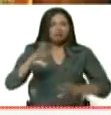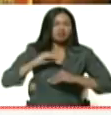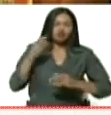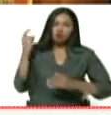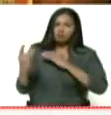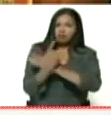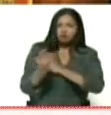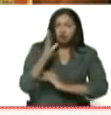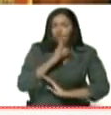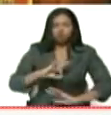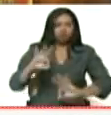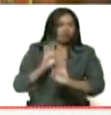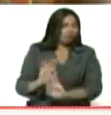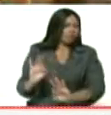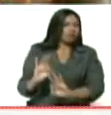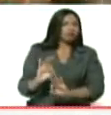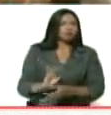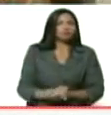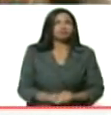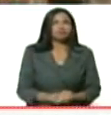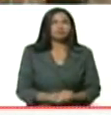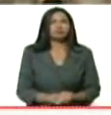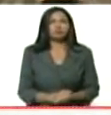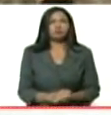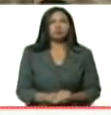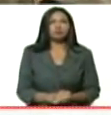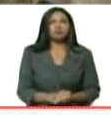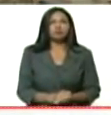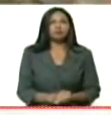traiciones de este tipo.